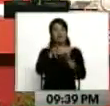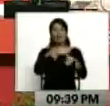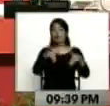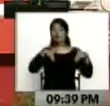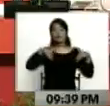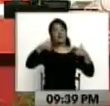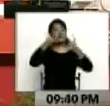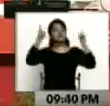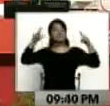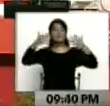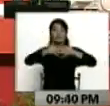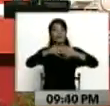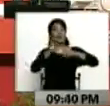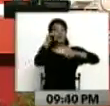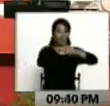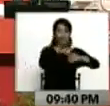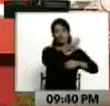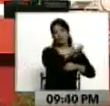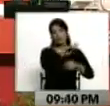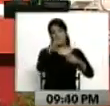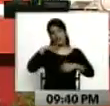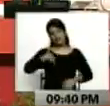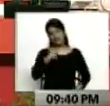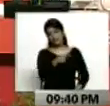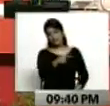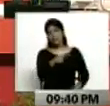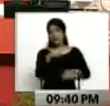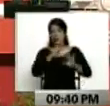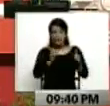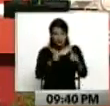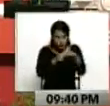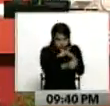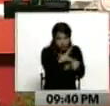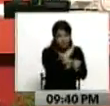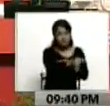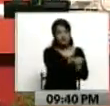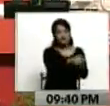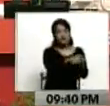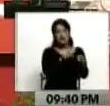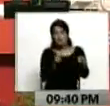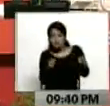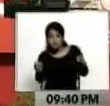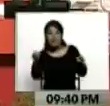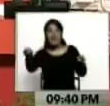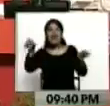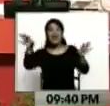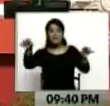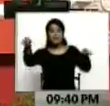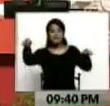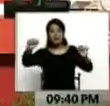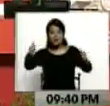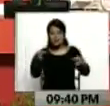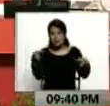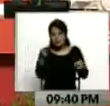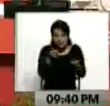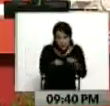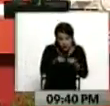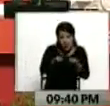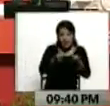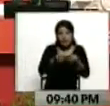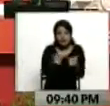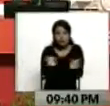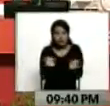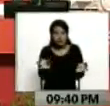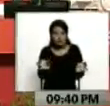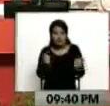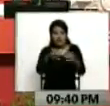macri se metió y comienzan las cuñas a dividir los movimientos de los pueblos de los países ahí